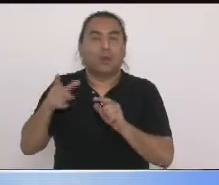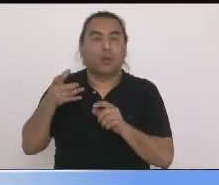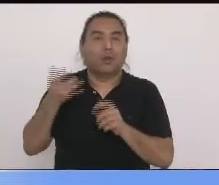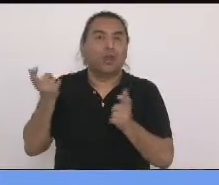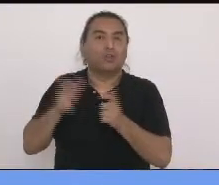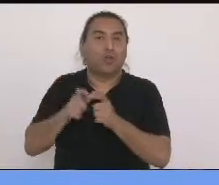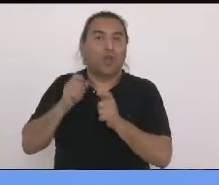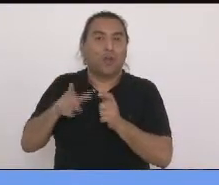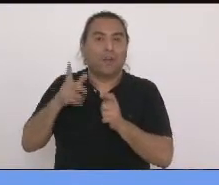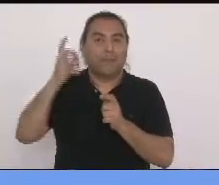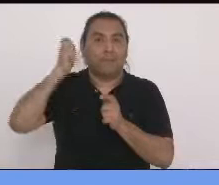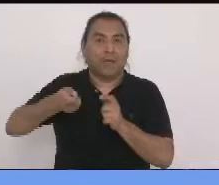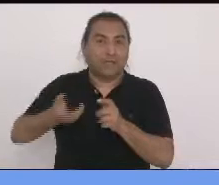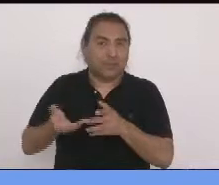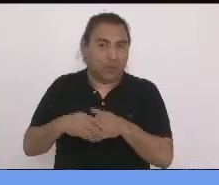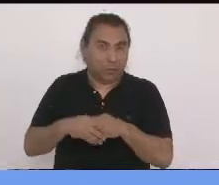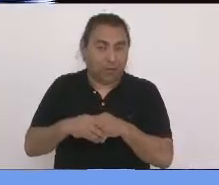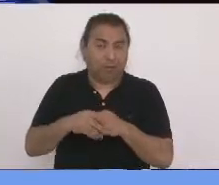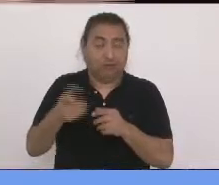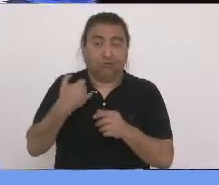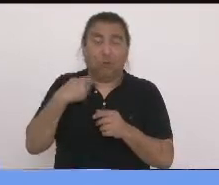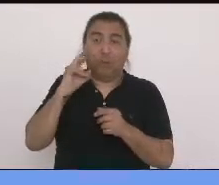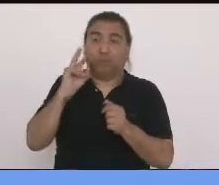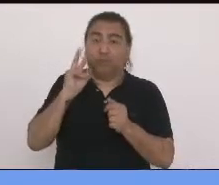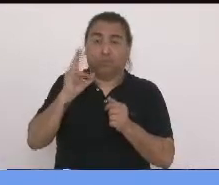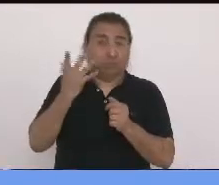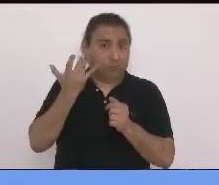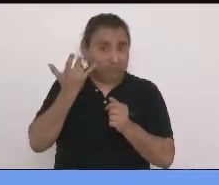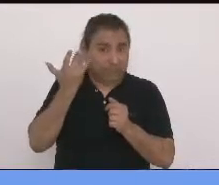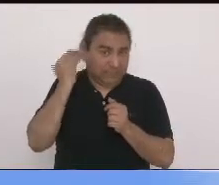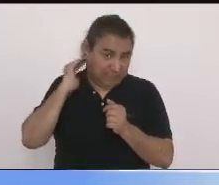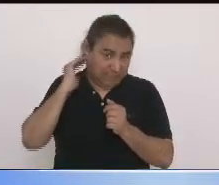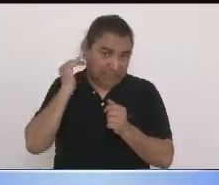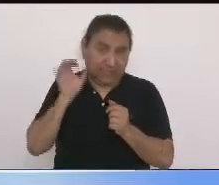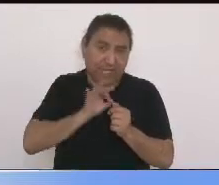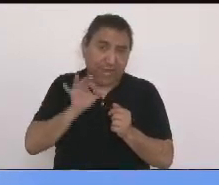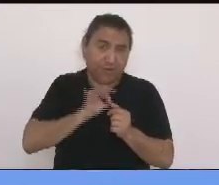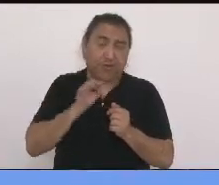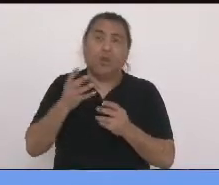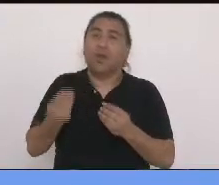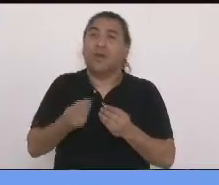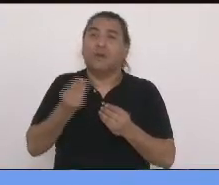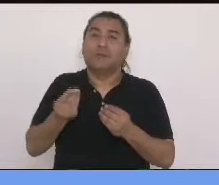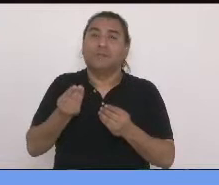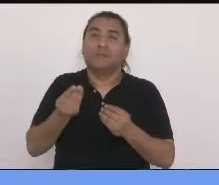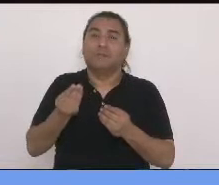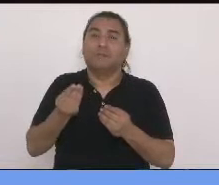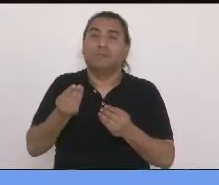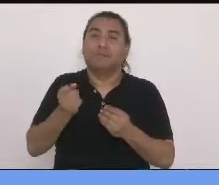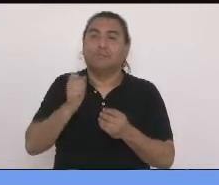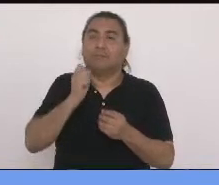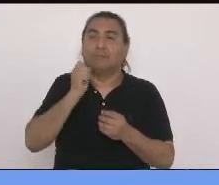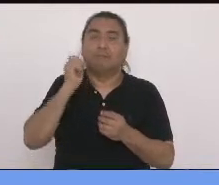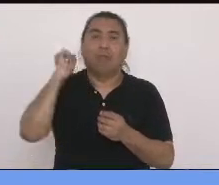hecho lo que hemos visto en estos 16 años es que nunca fallaron juntos dieron